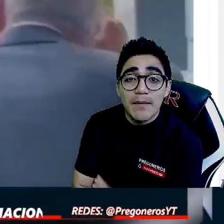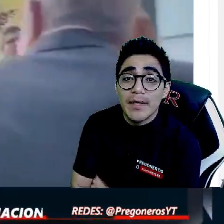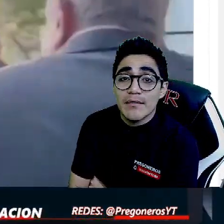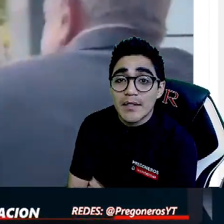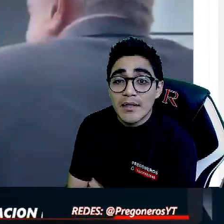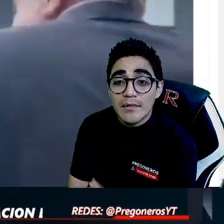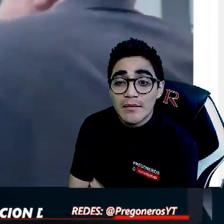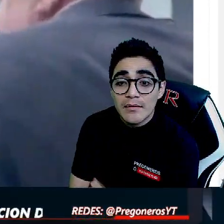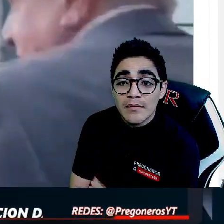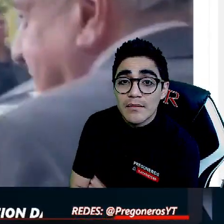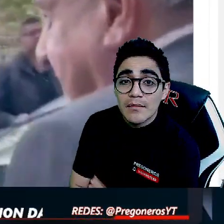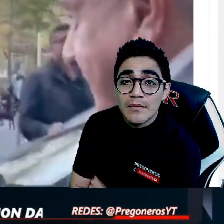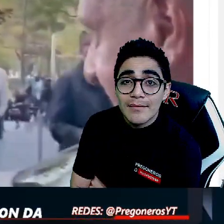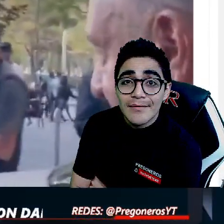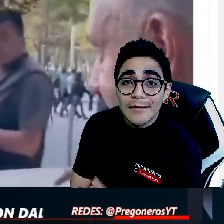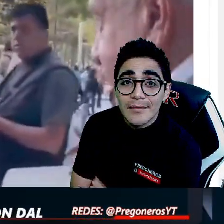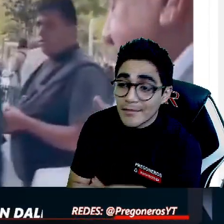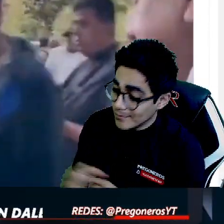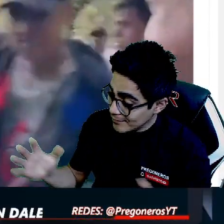simplemente